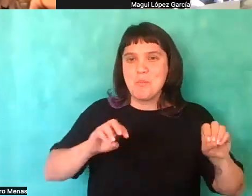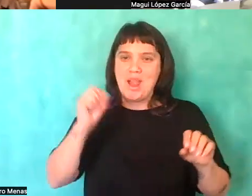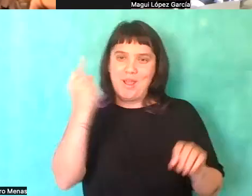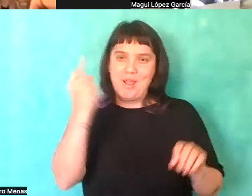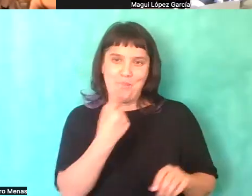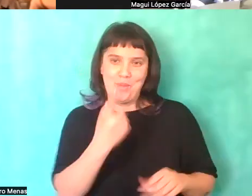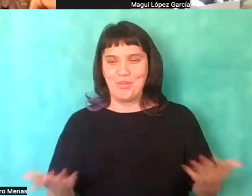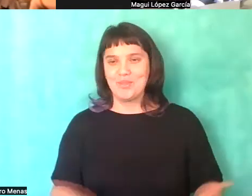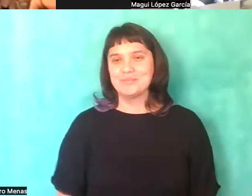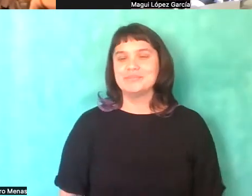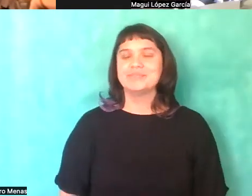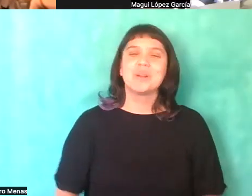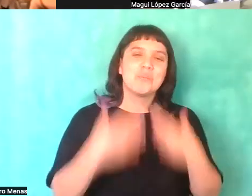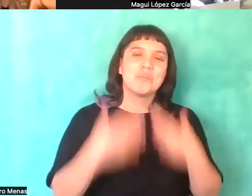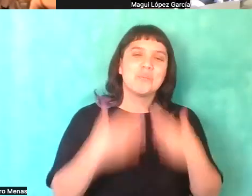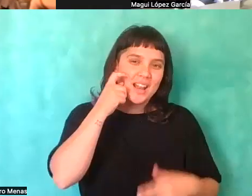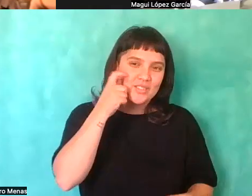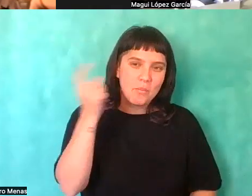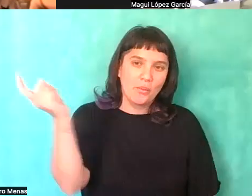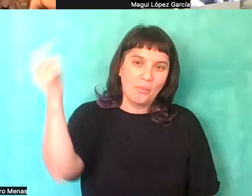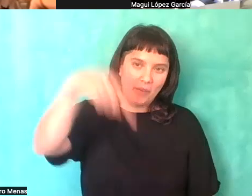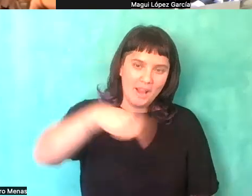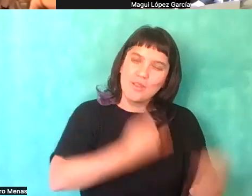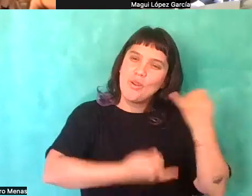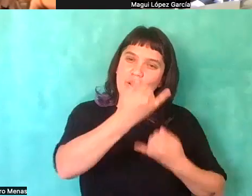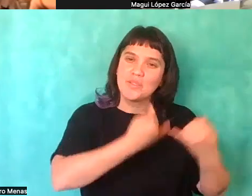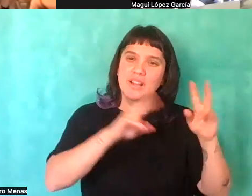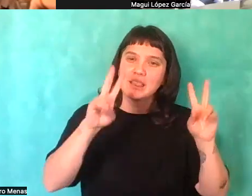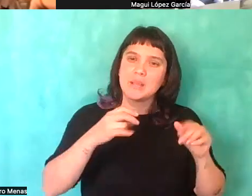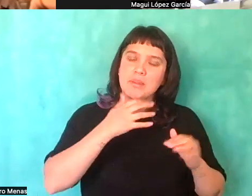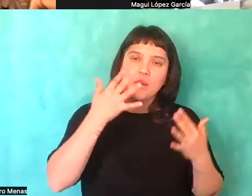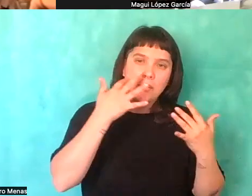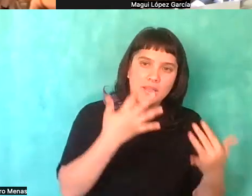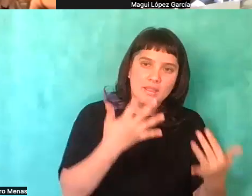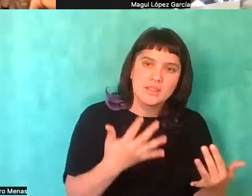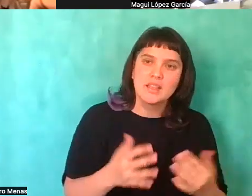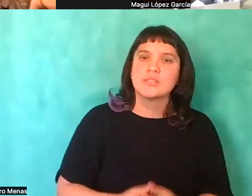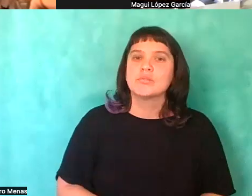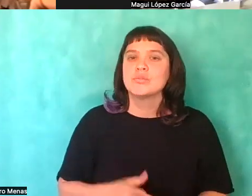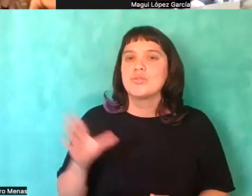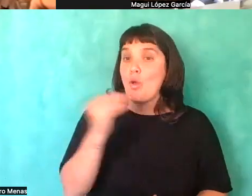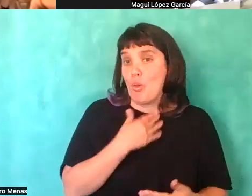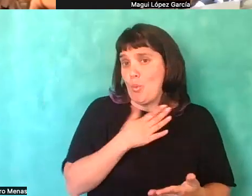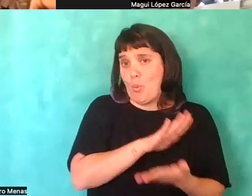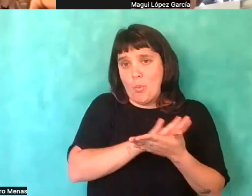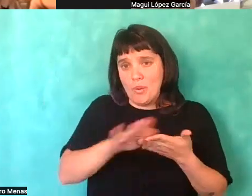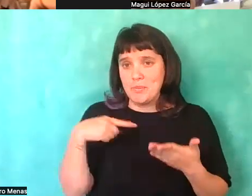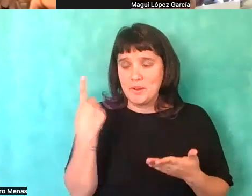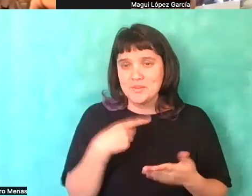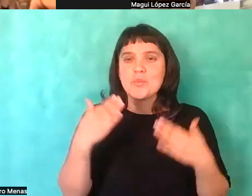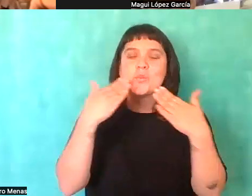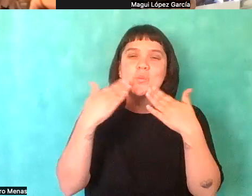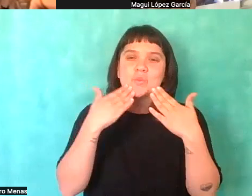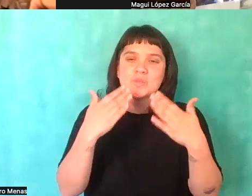Bueno, muchísimas gracias, Rocío, por venir a contarnos todas estas investigaciones. Todo fue nuevo para nosotros. Muchísimas